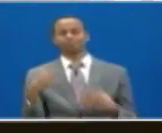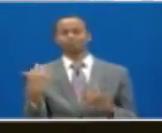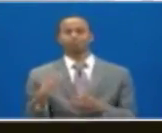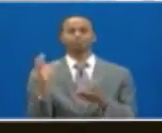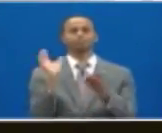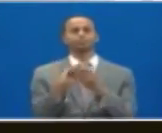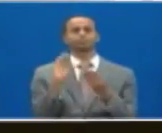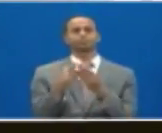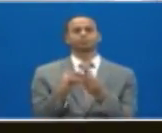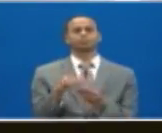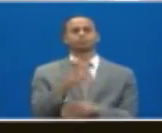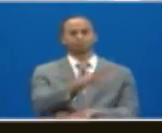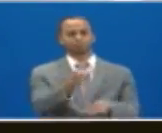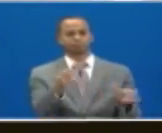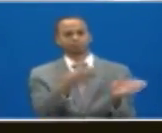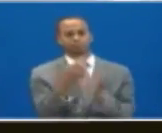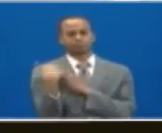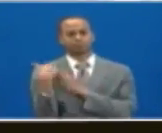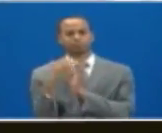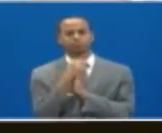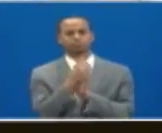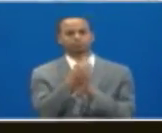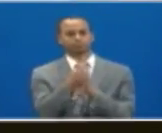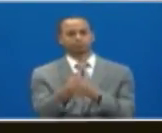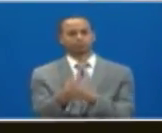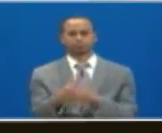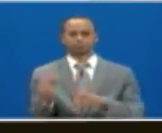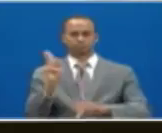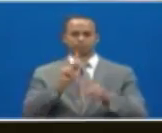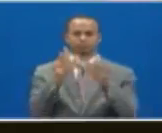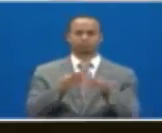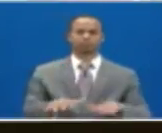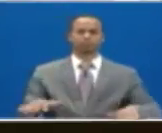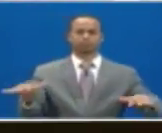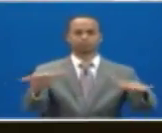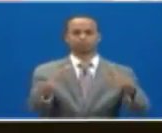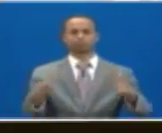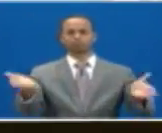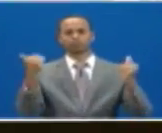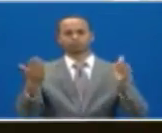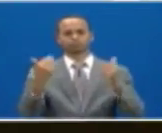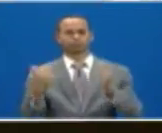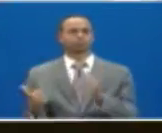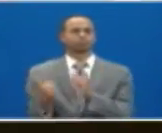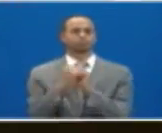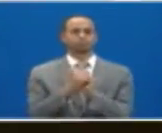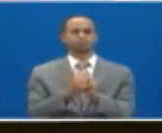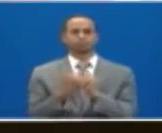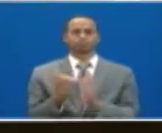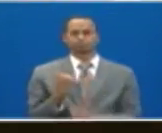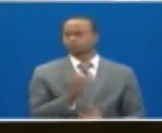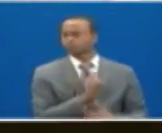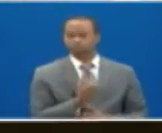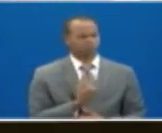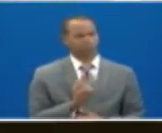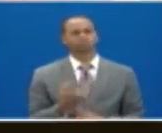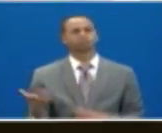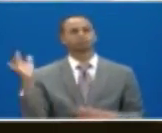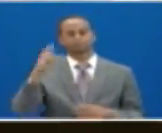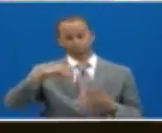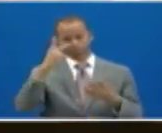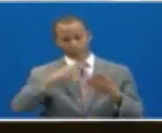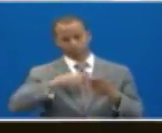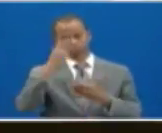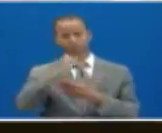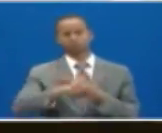dice: líderes comunitarios, junta de vecinos, vengan conmigo, no me dejen solo, este